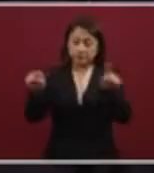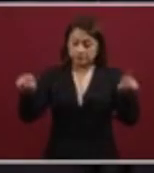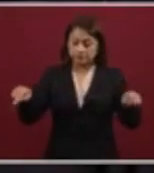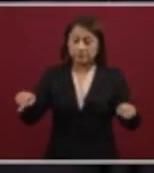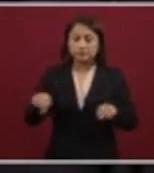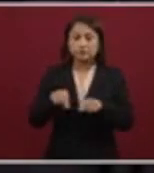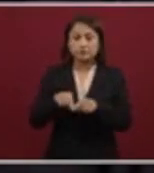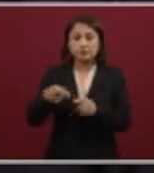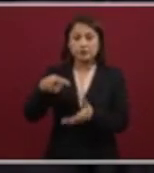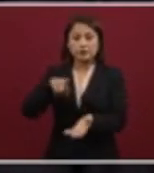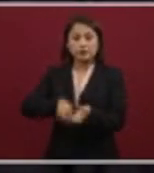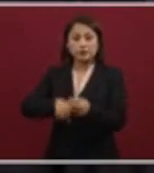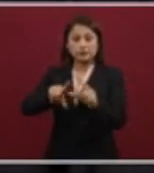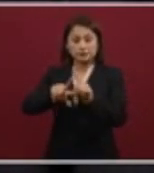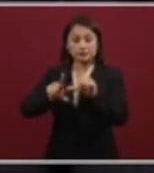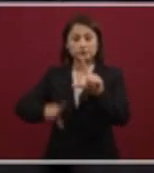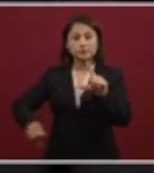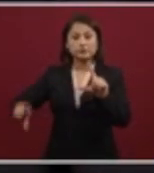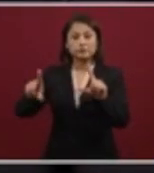estamos hablando de